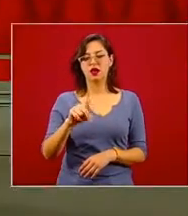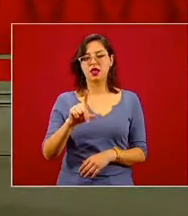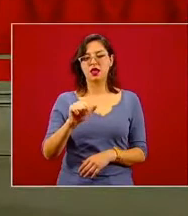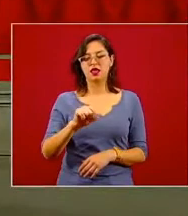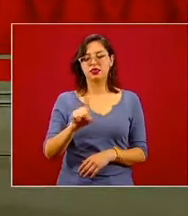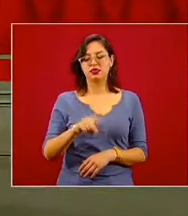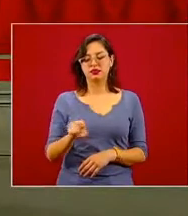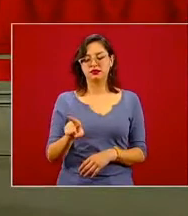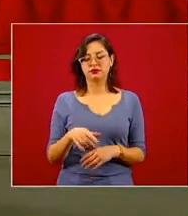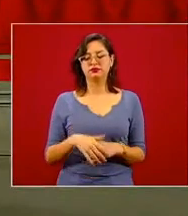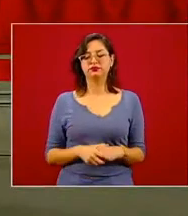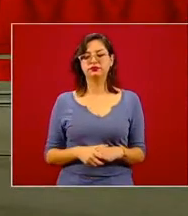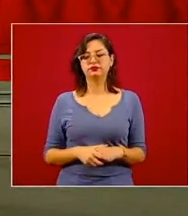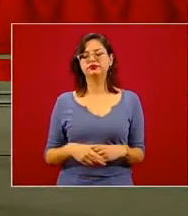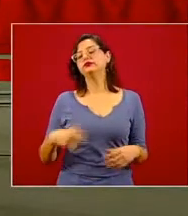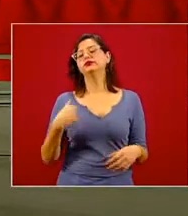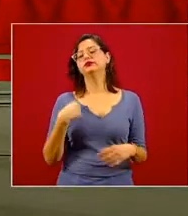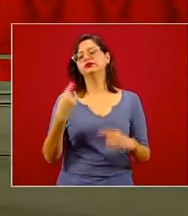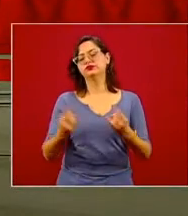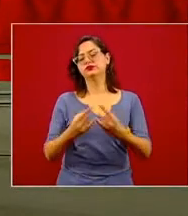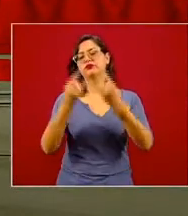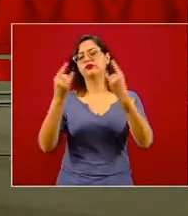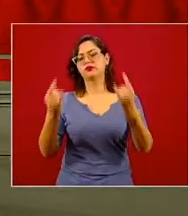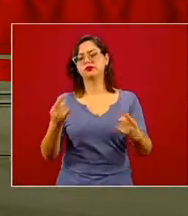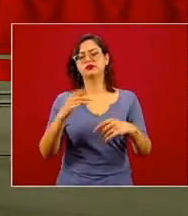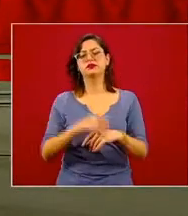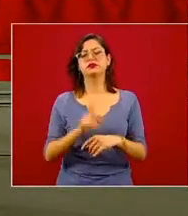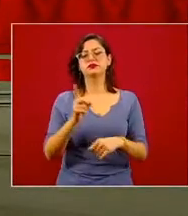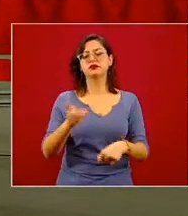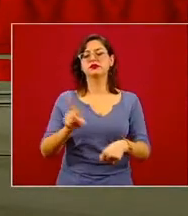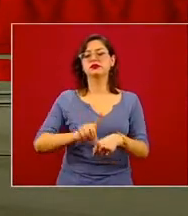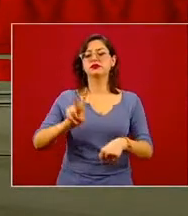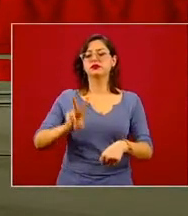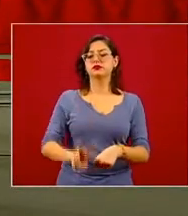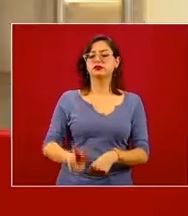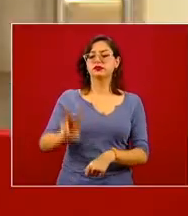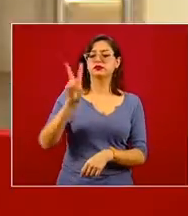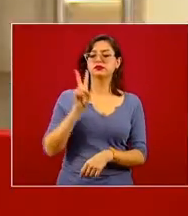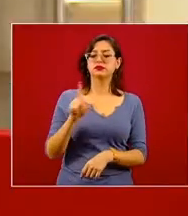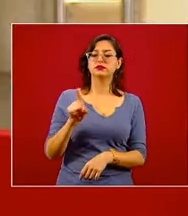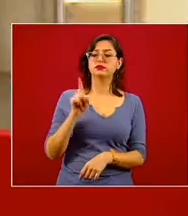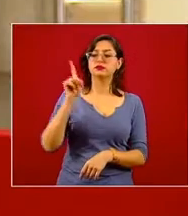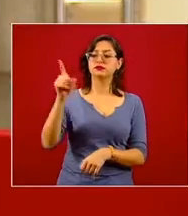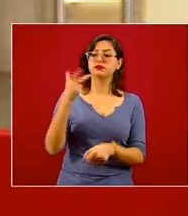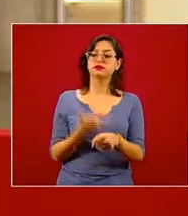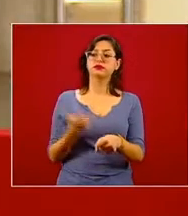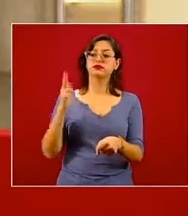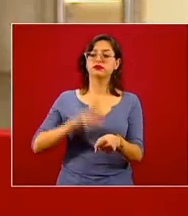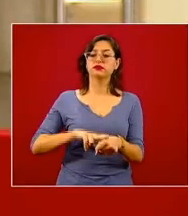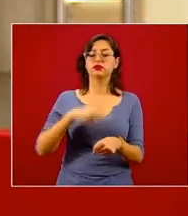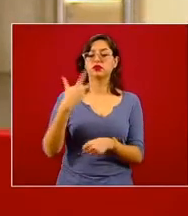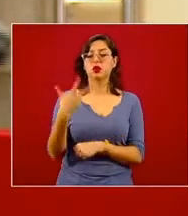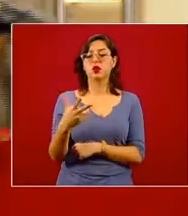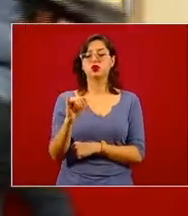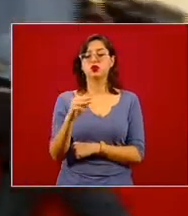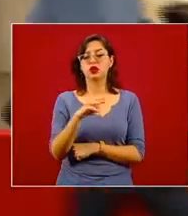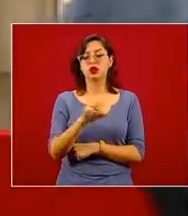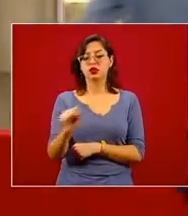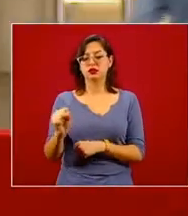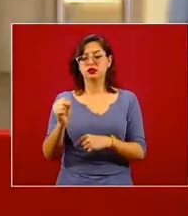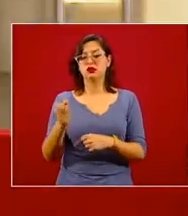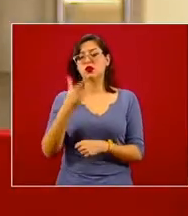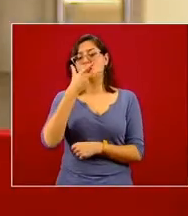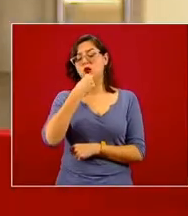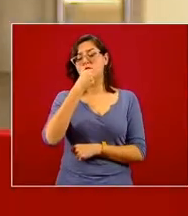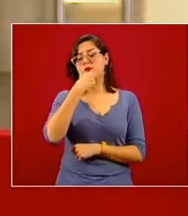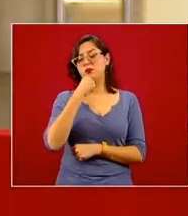le night. estamos dando seguimiento en el Juan periódico. Hernandez from Y este es del día Basta Newspaper. viernes que se dio a conocer que en la clínica 8 del IMSS This is a el case that we're cuerpo del following señor up Pedro in the Hernández